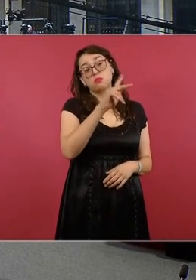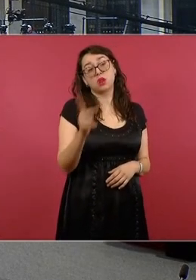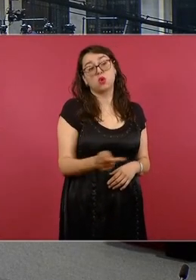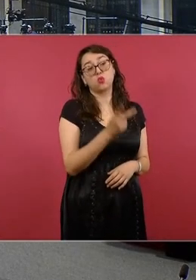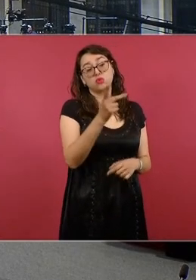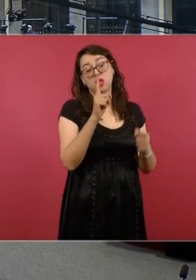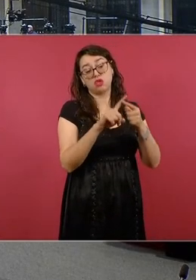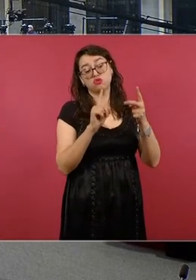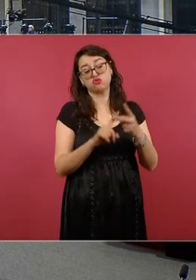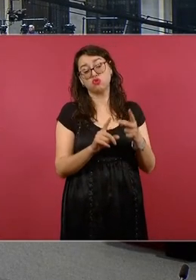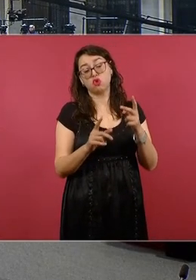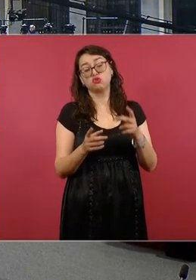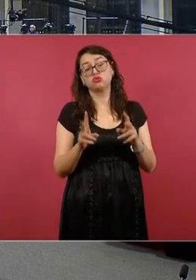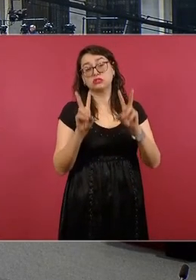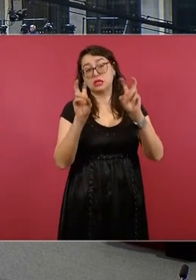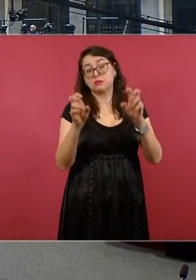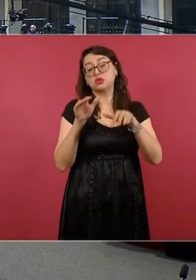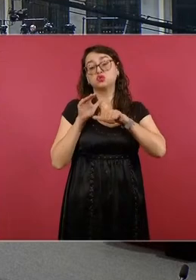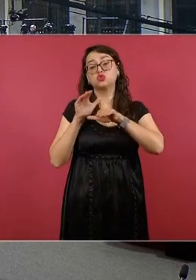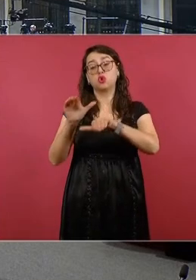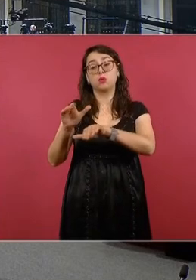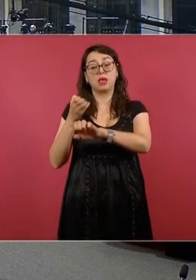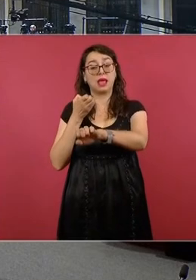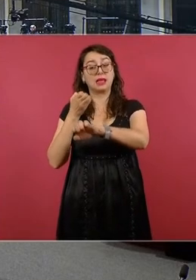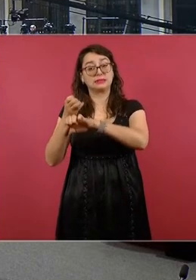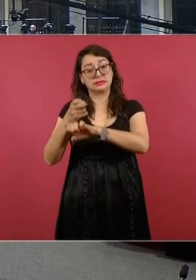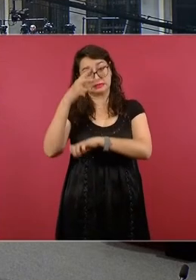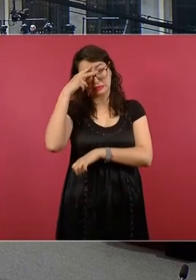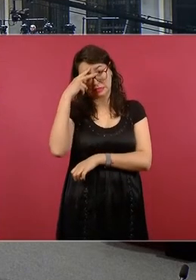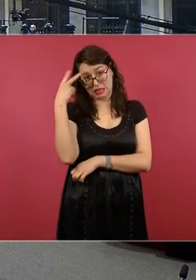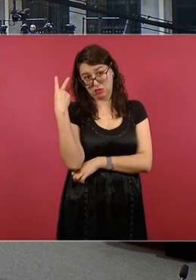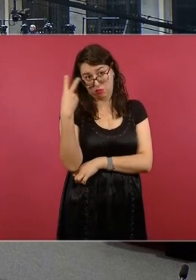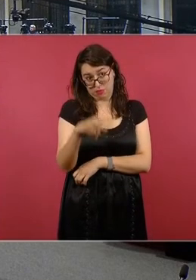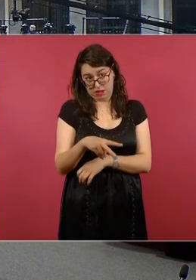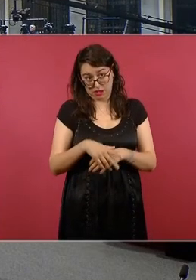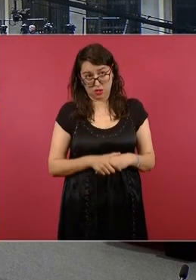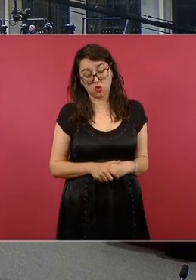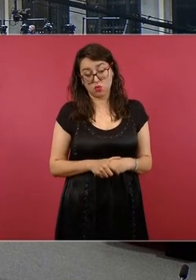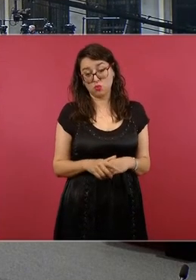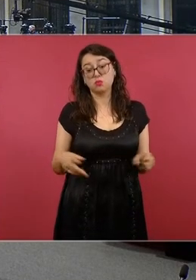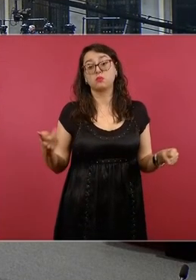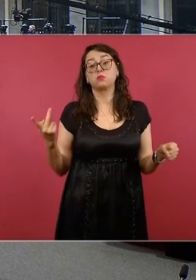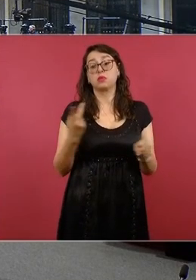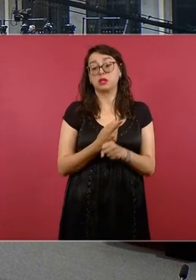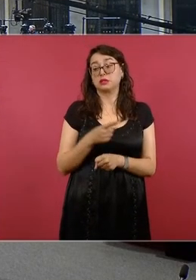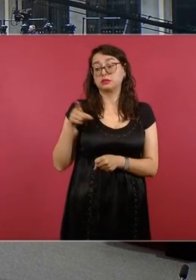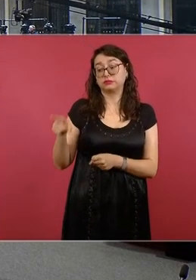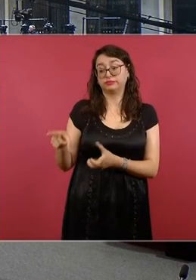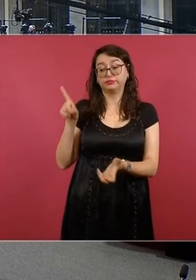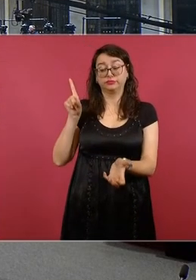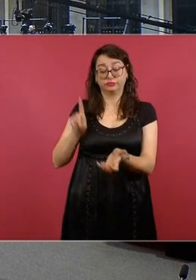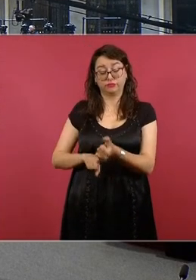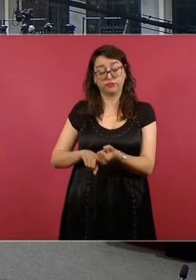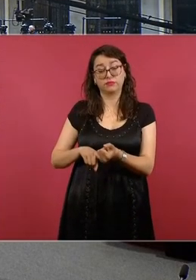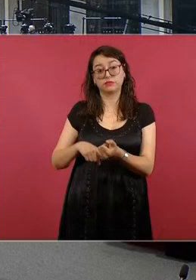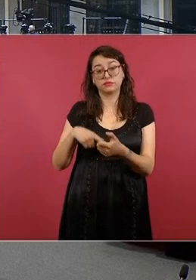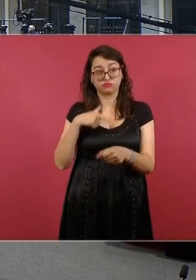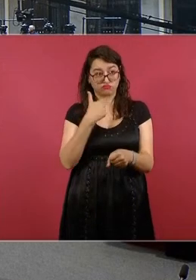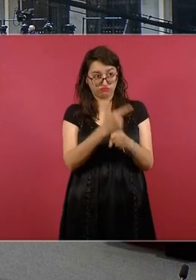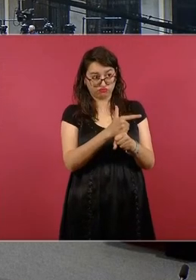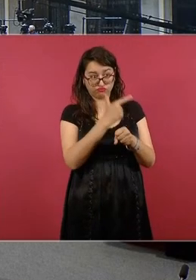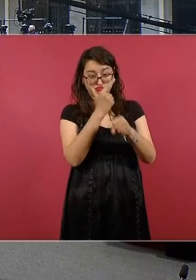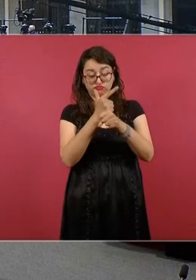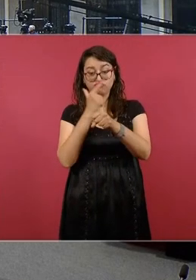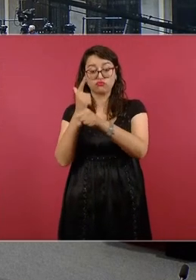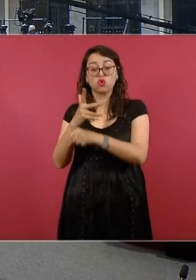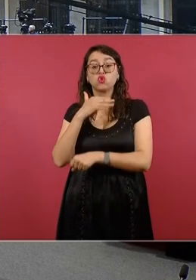y nacionales se ha documentado el trabajo que ha realizado la Contraloría Mexiquense en cuanto a la detección de presuntos actos de corrupción